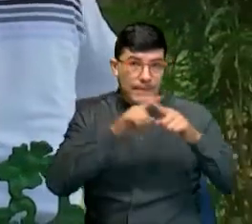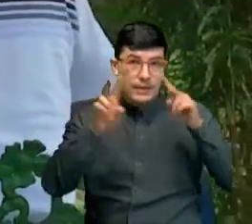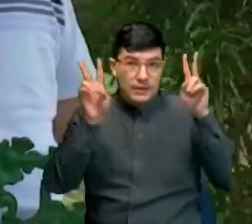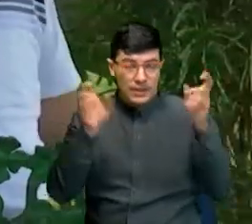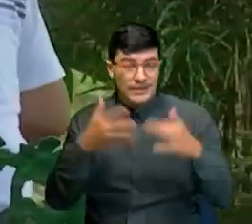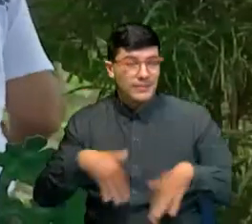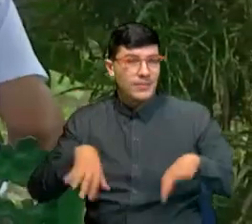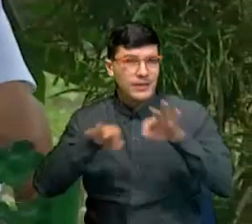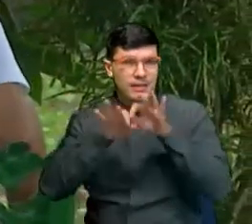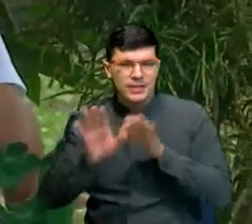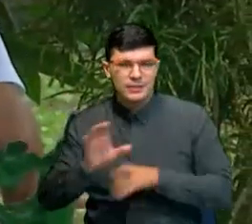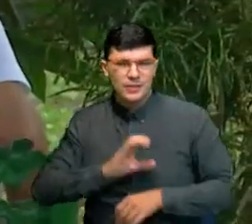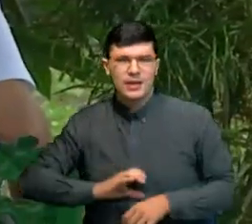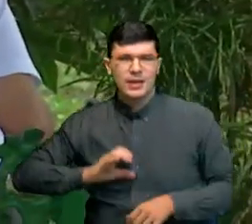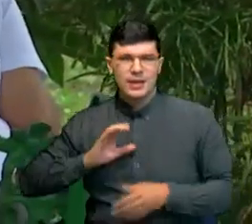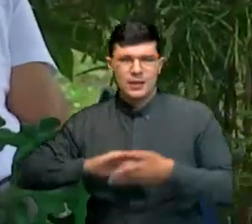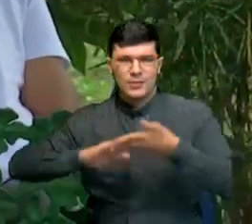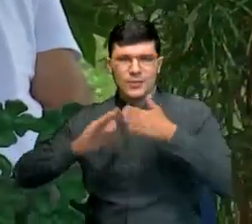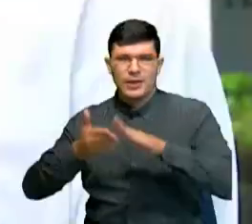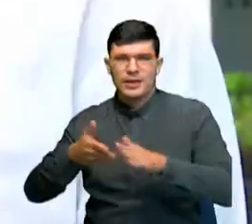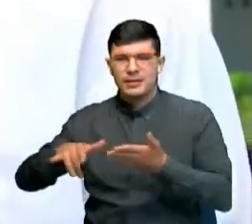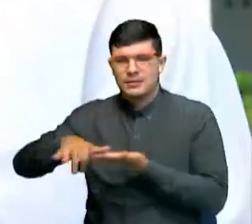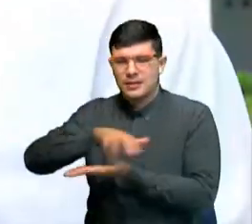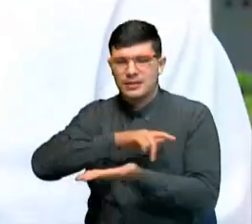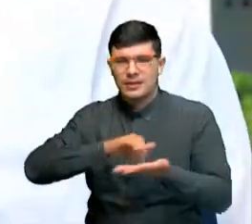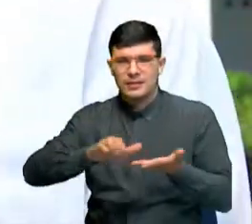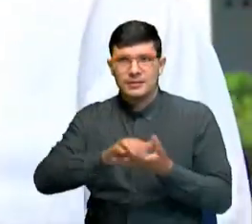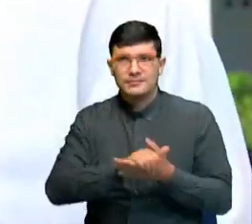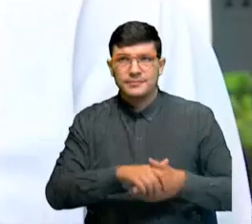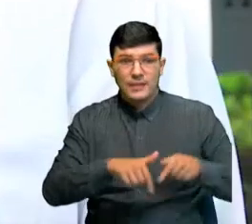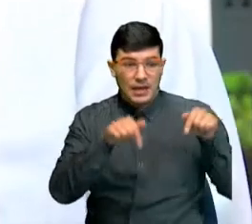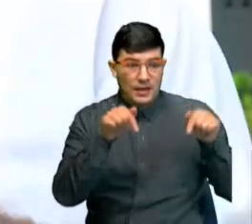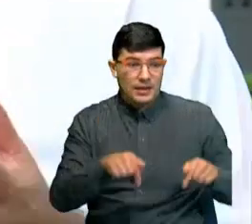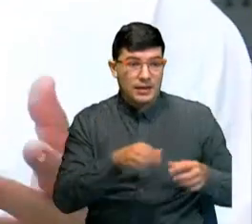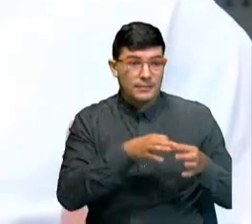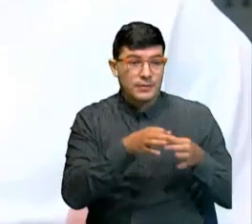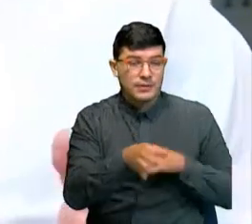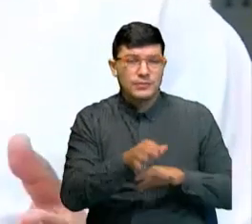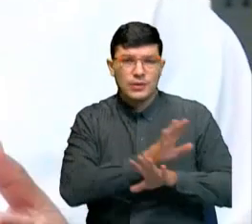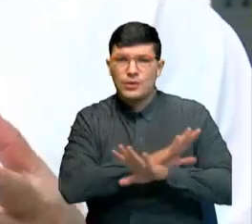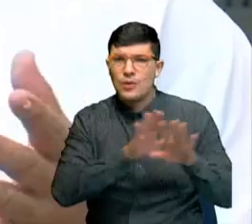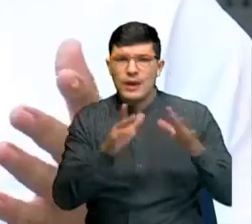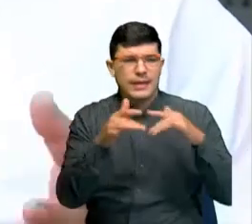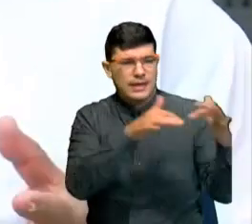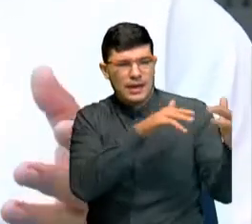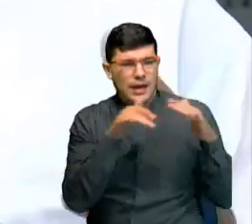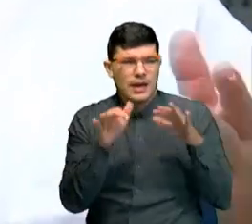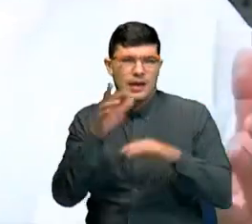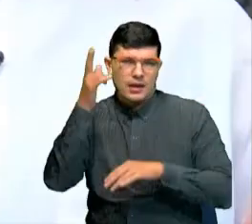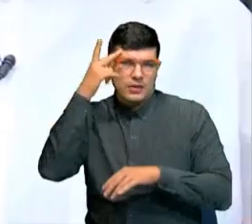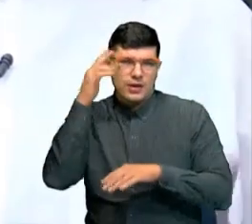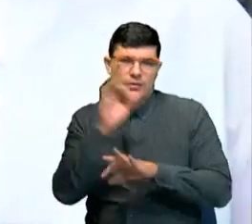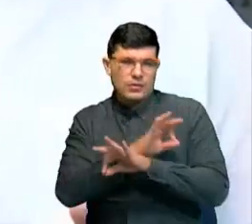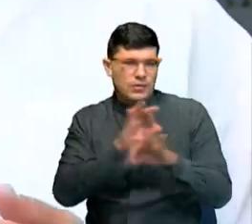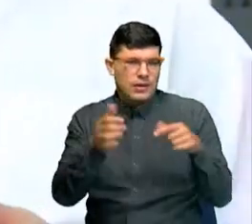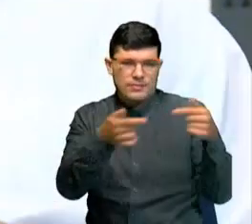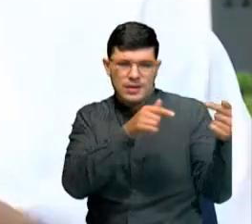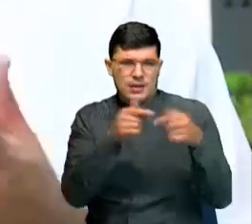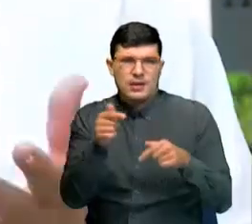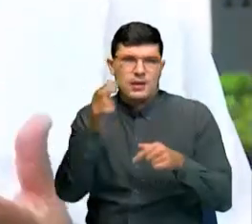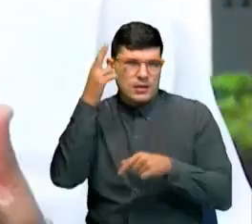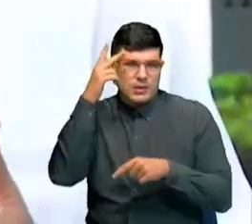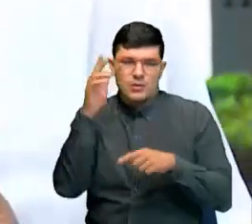esta población santandereana. Si no hay confrontaciones, si no hay conflictos, lógico, no van a haber riñas y no van a haber